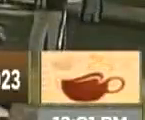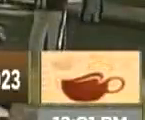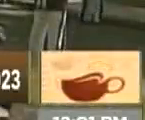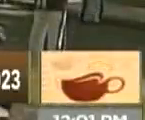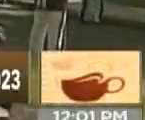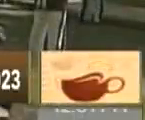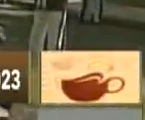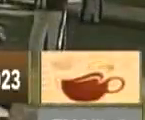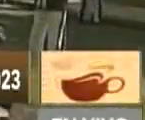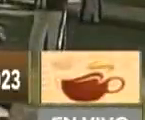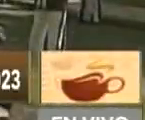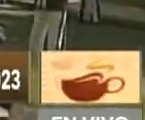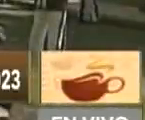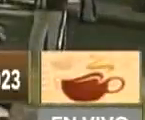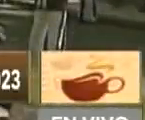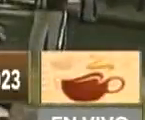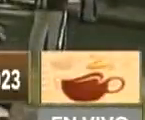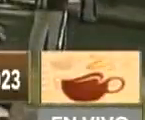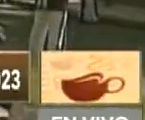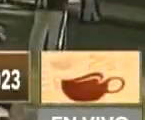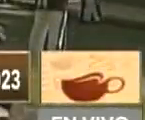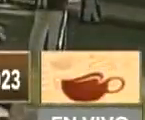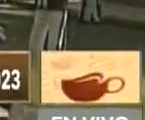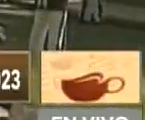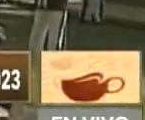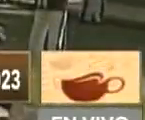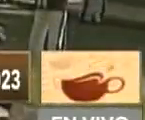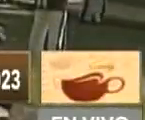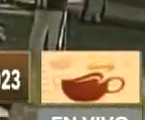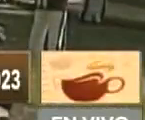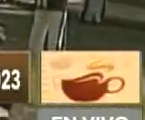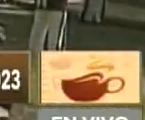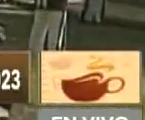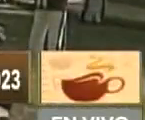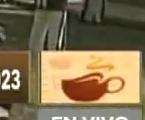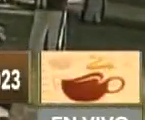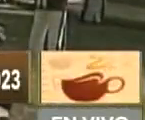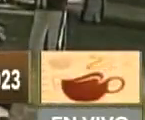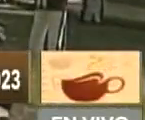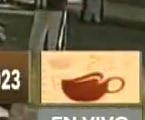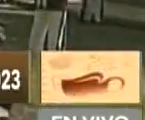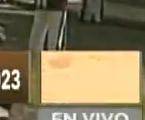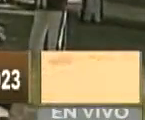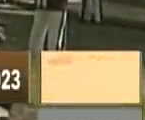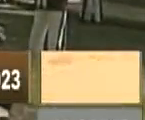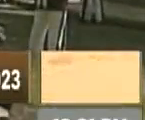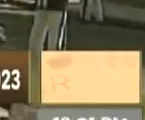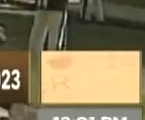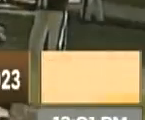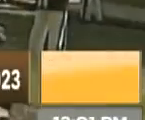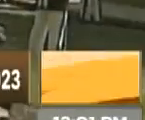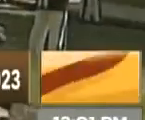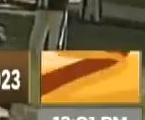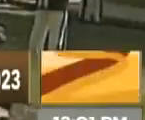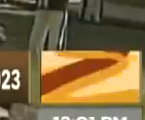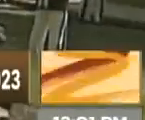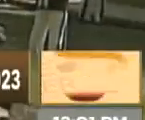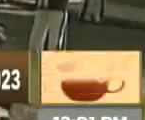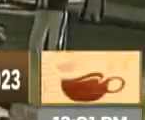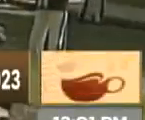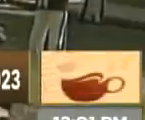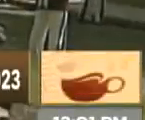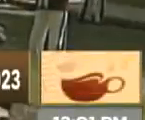año 2021 pues tuvo un trabajo fructífero la Asamblea Nacional de Venezuela, pues con la creación